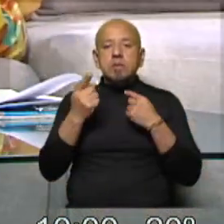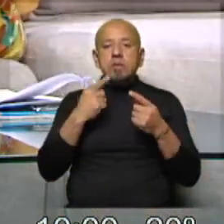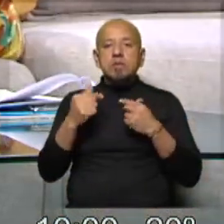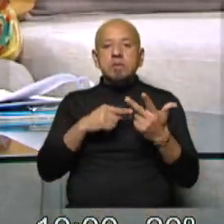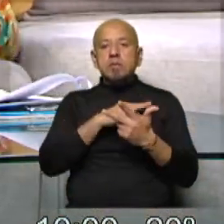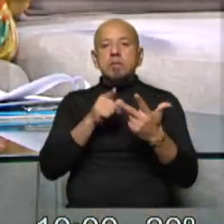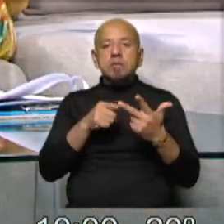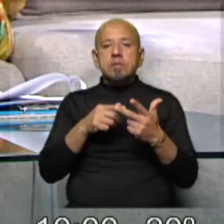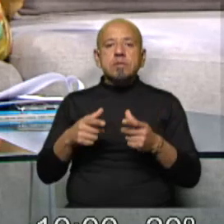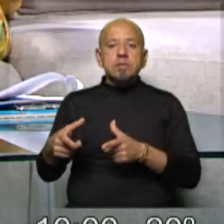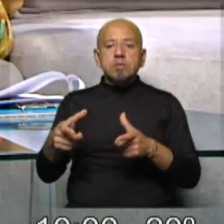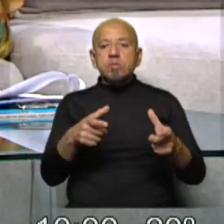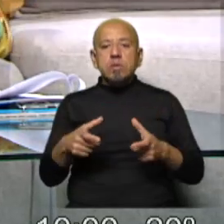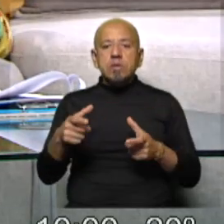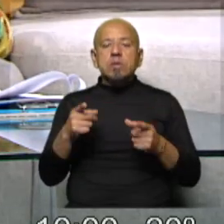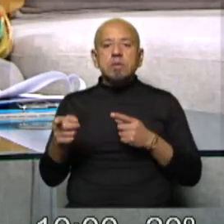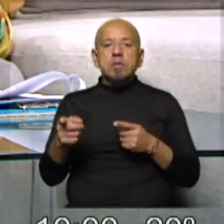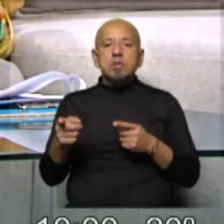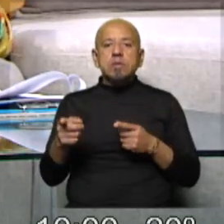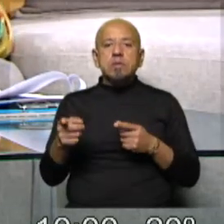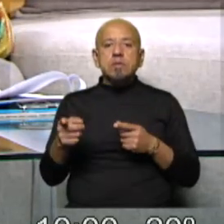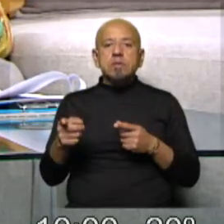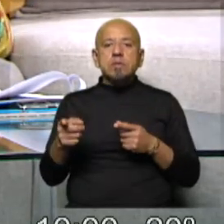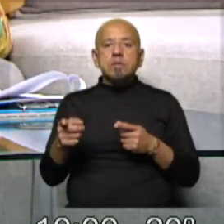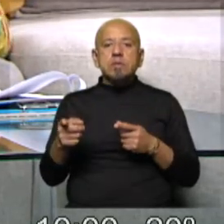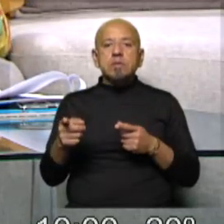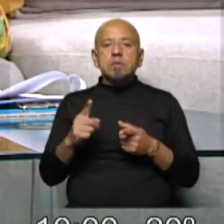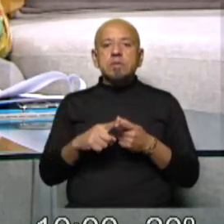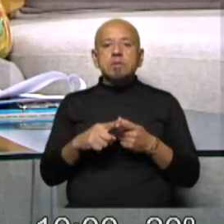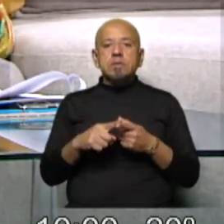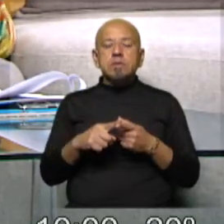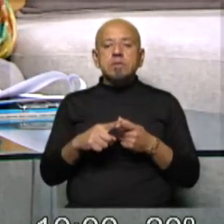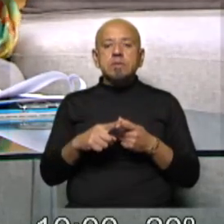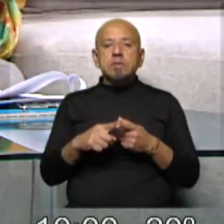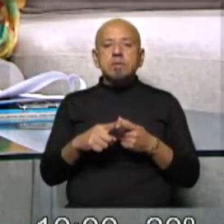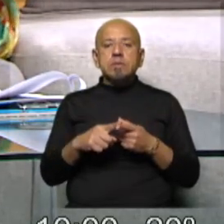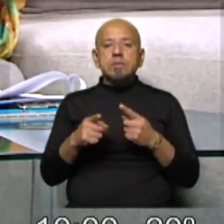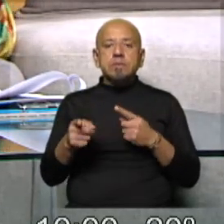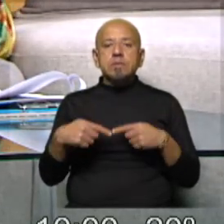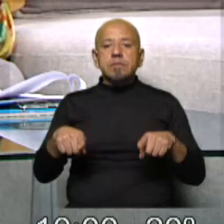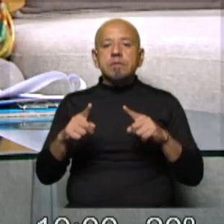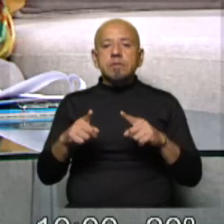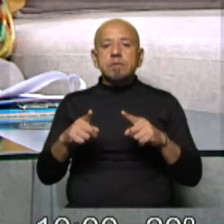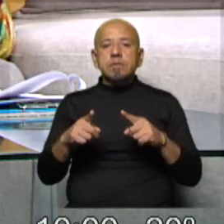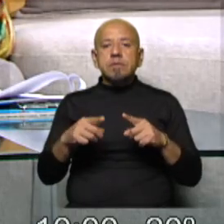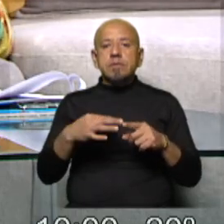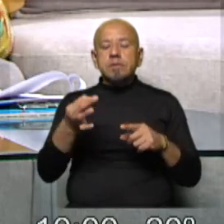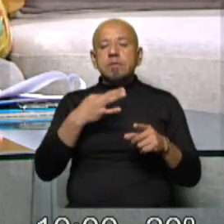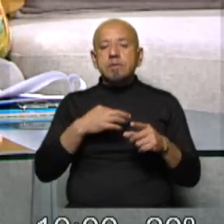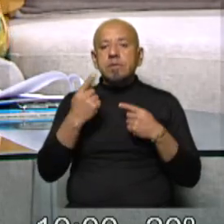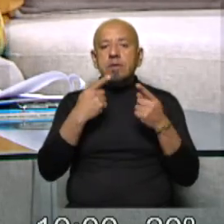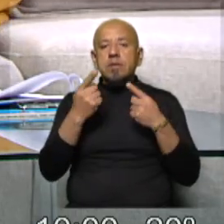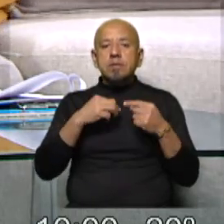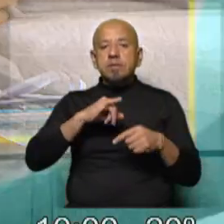el supermercado de las grandes superficies, ¿no? En la de Inglaterra. Ahí ella estaba en la caja y me dijo, me habló de vos, por